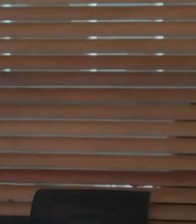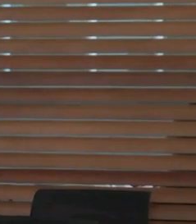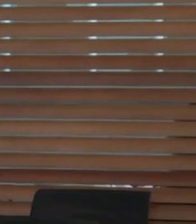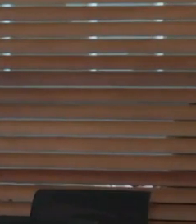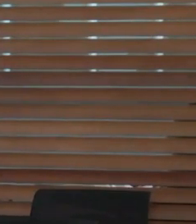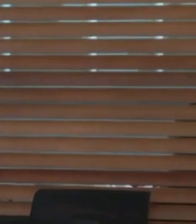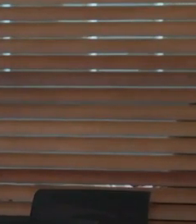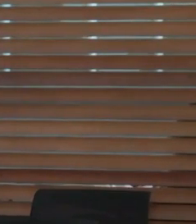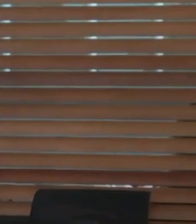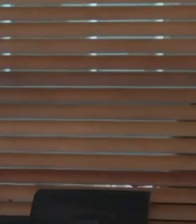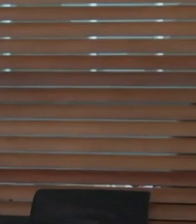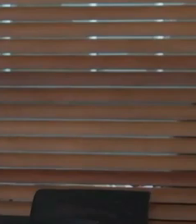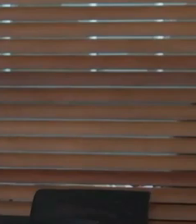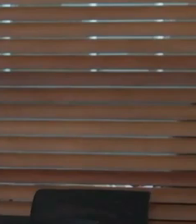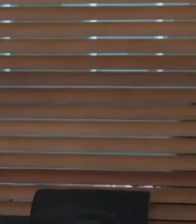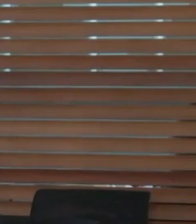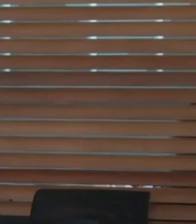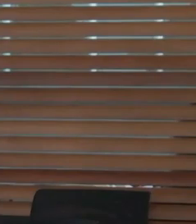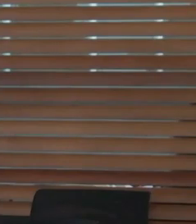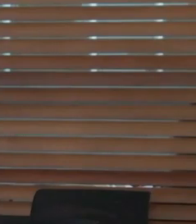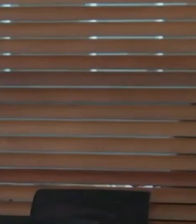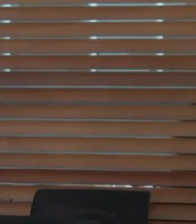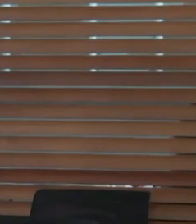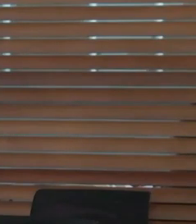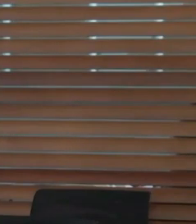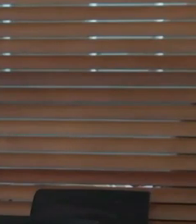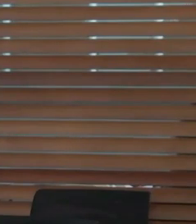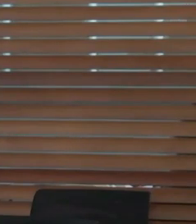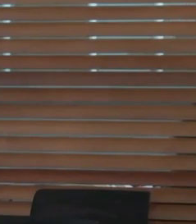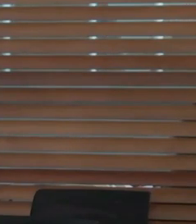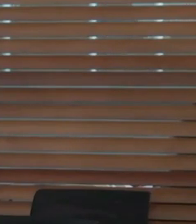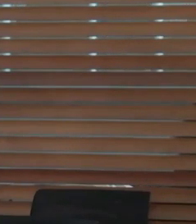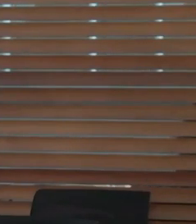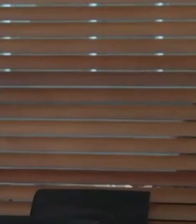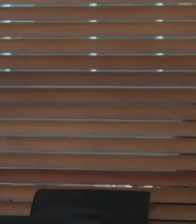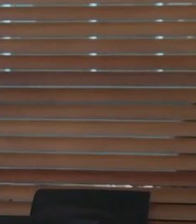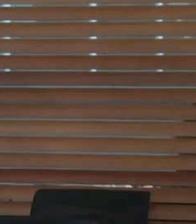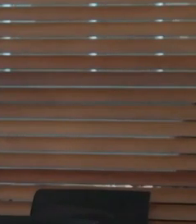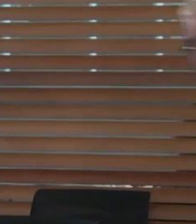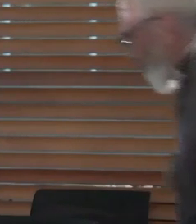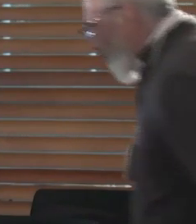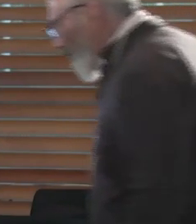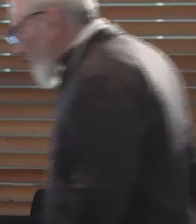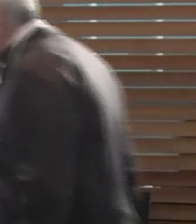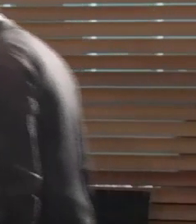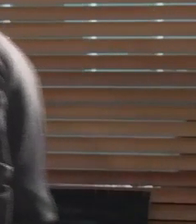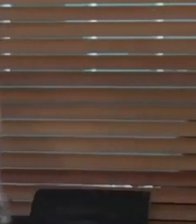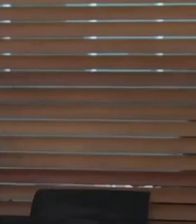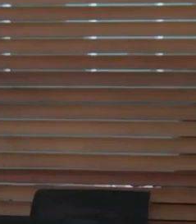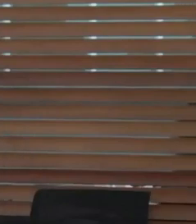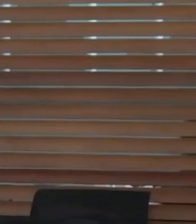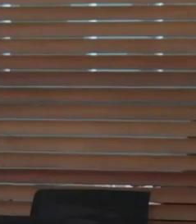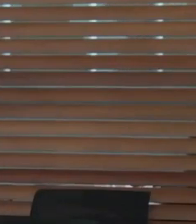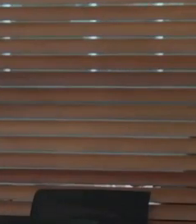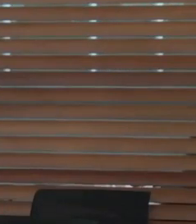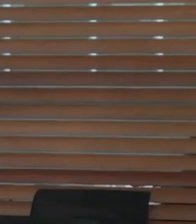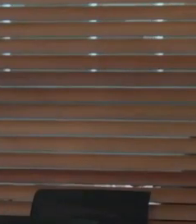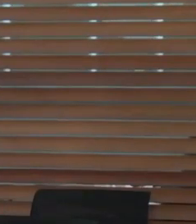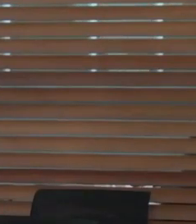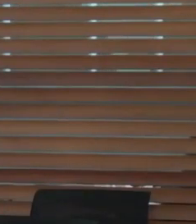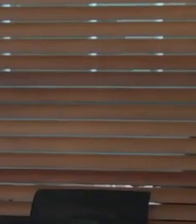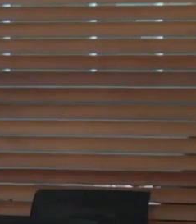diálogos de inclusión. Ahora habrá un pequeño break y posteriormente retomamos con el segundo panel llamado Avances Legislativos y